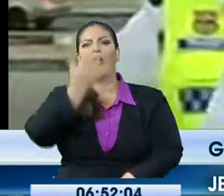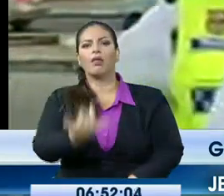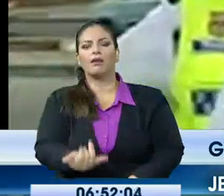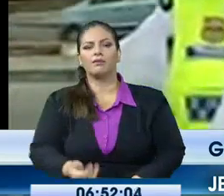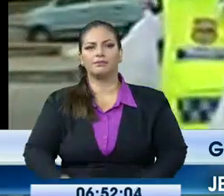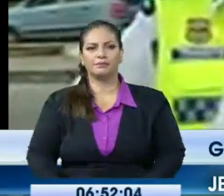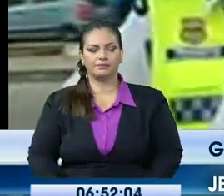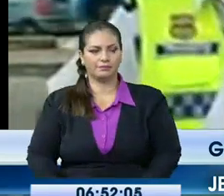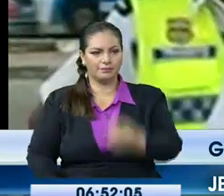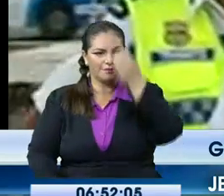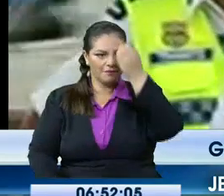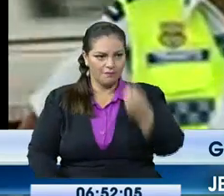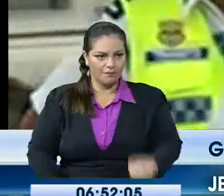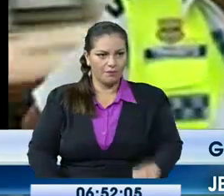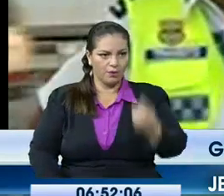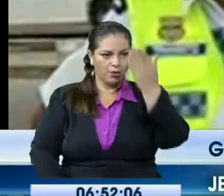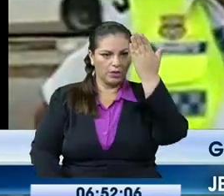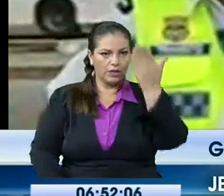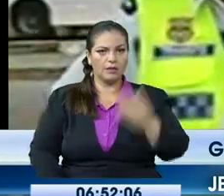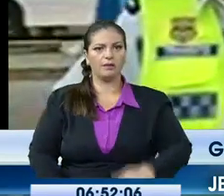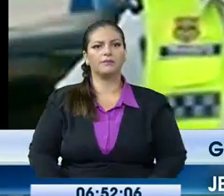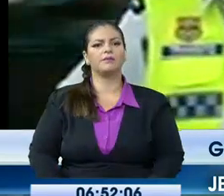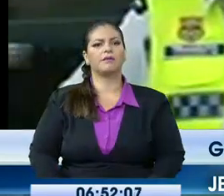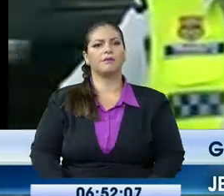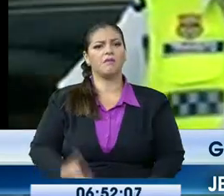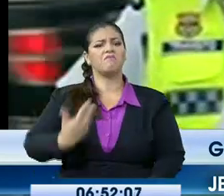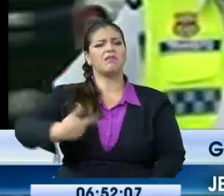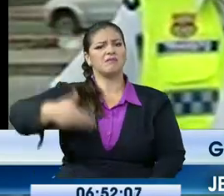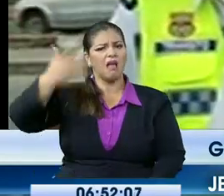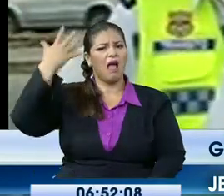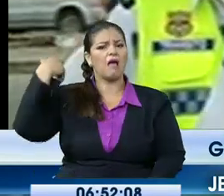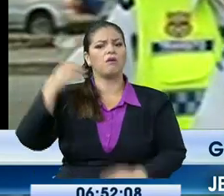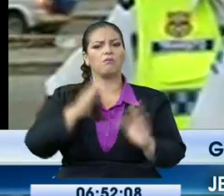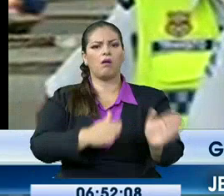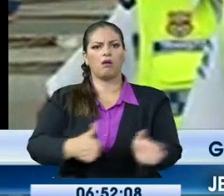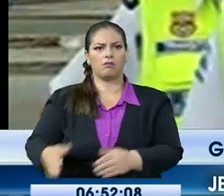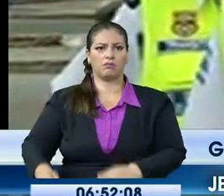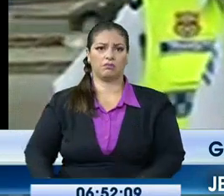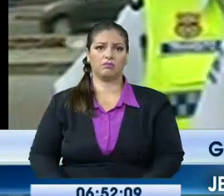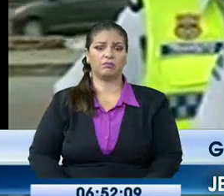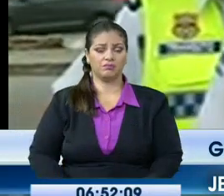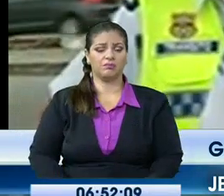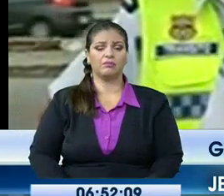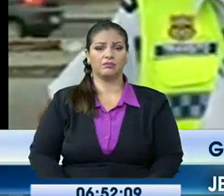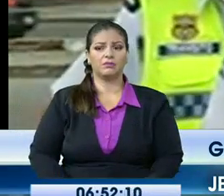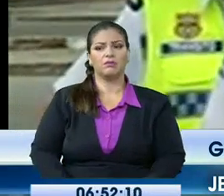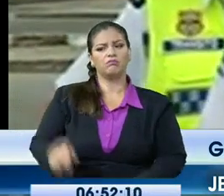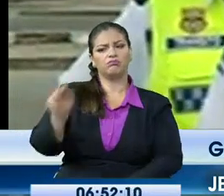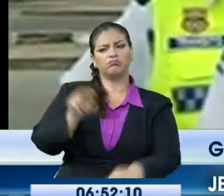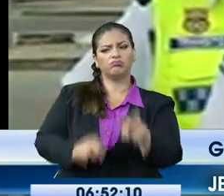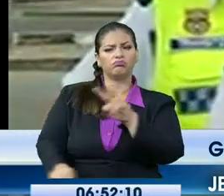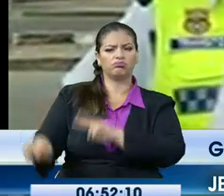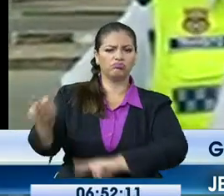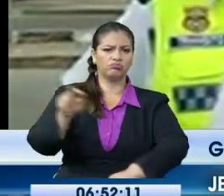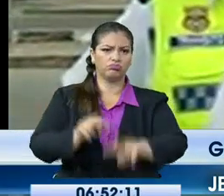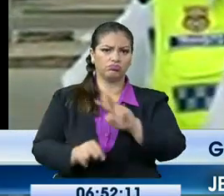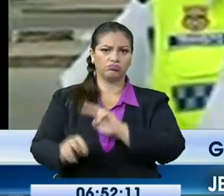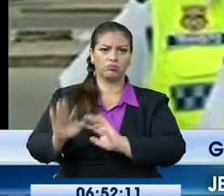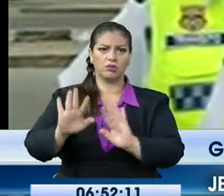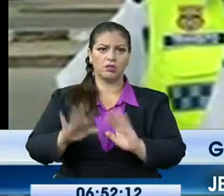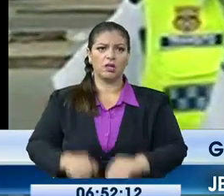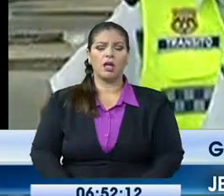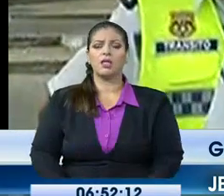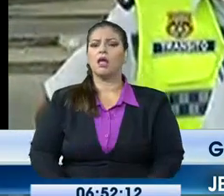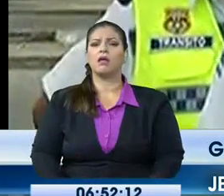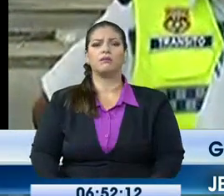días. Bueno, nosotros, esto aquí viene ya planificado de mucho tiempo atrás, no es de ahorita. y se ha hecho un análisis considerando primero estadísticamente los